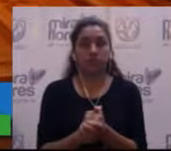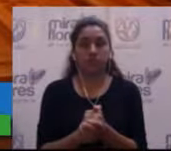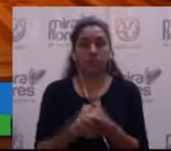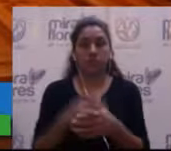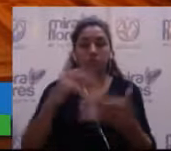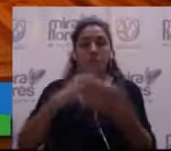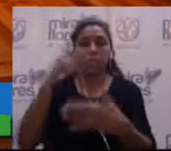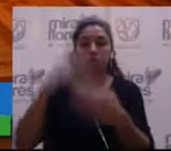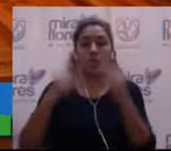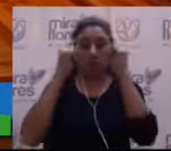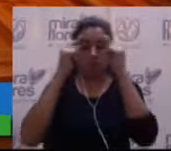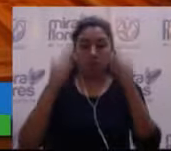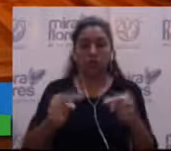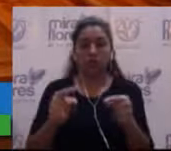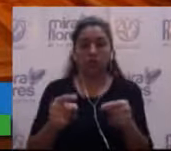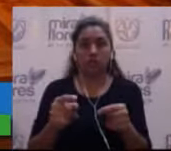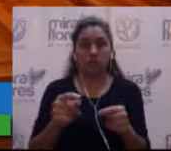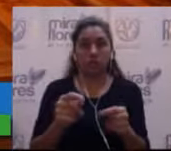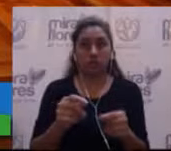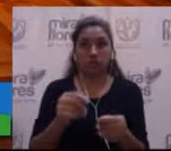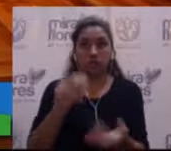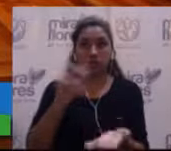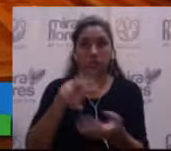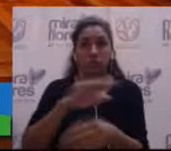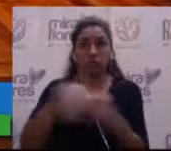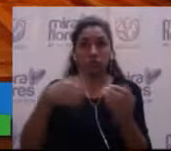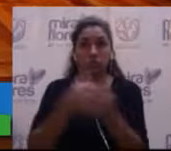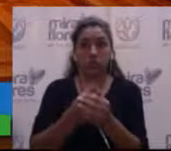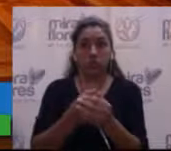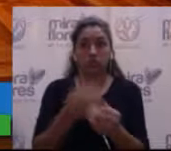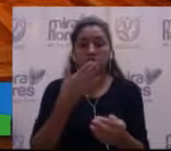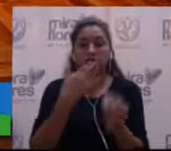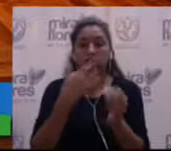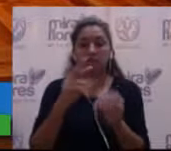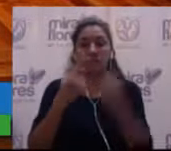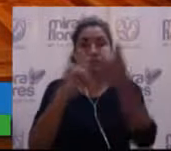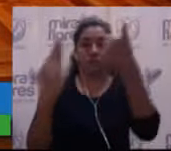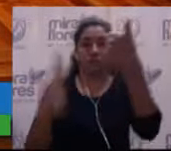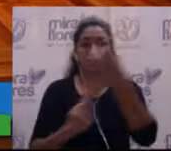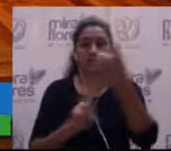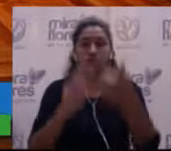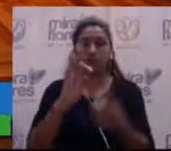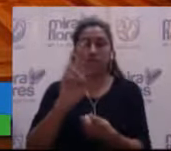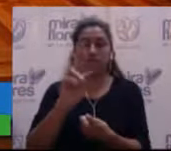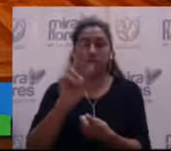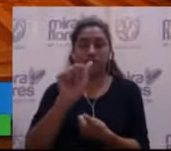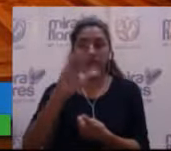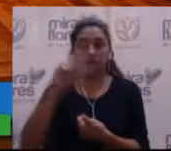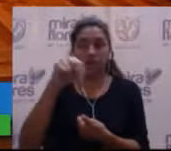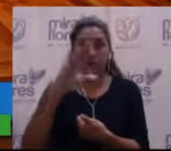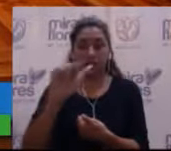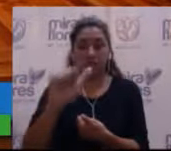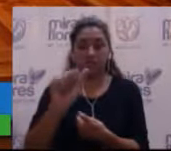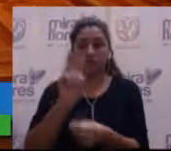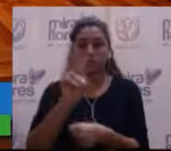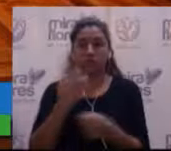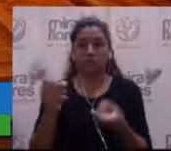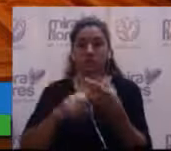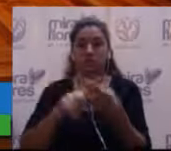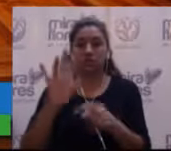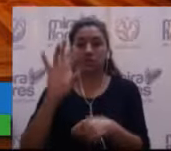Proyecto de acuerdo de consejo que aprueba la licencia solicitada por la regidora Franca Rey Camino del 2 al 6 de julio